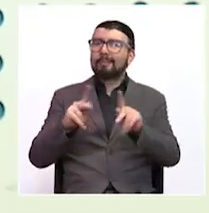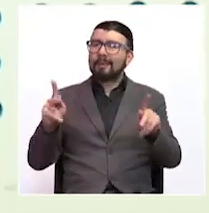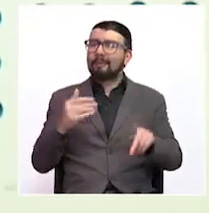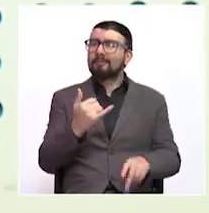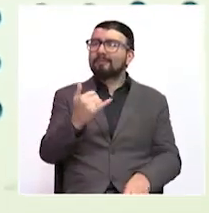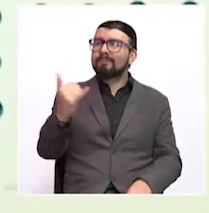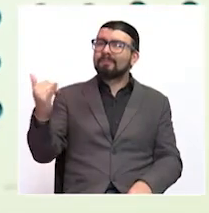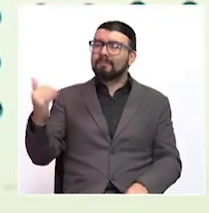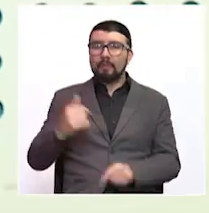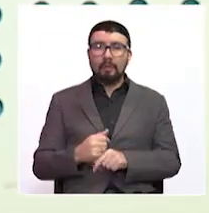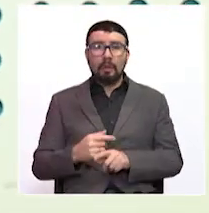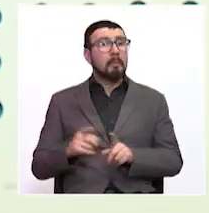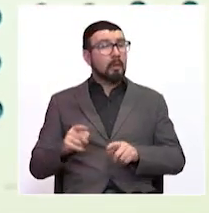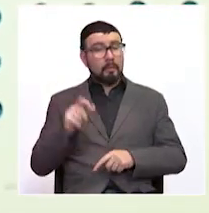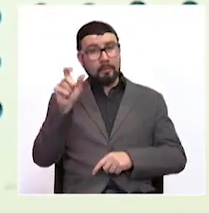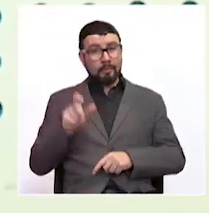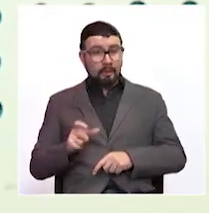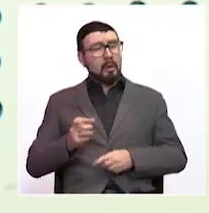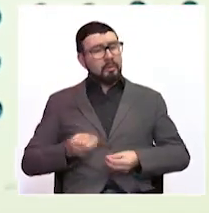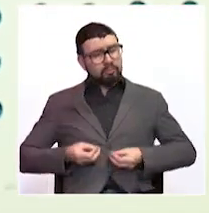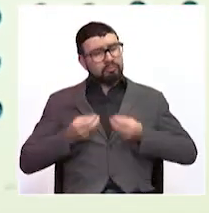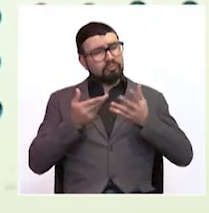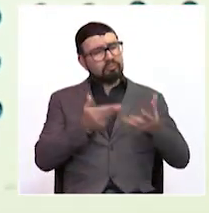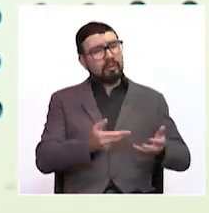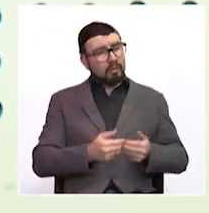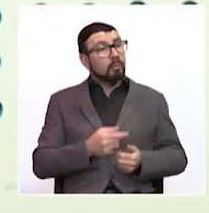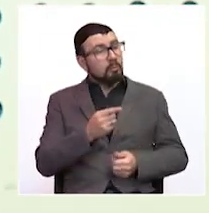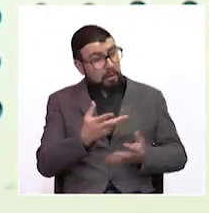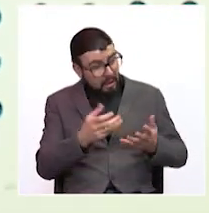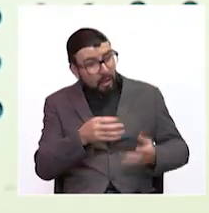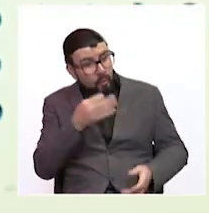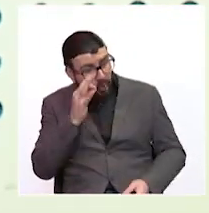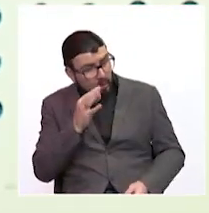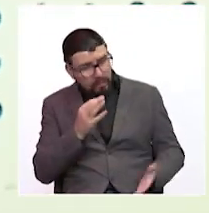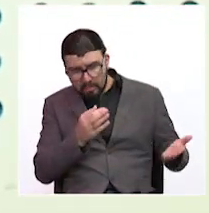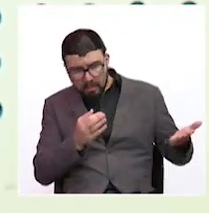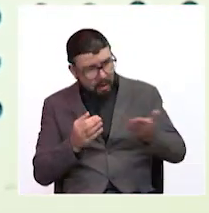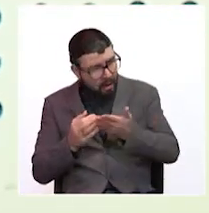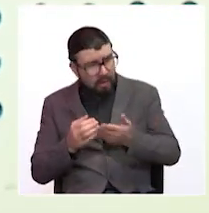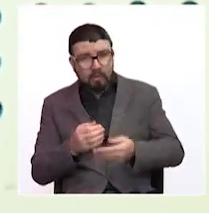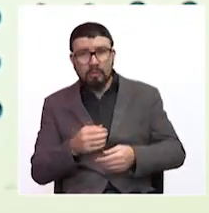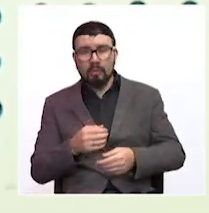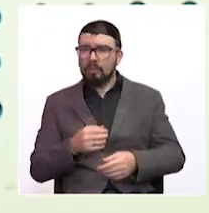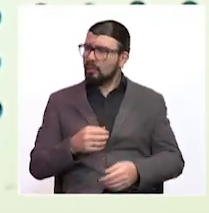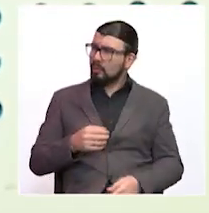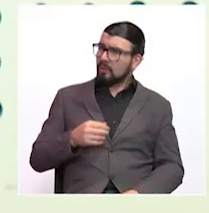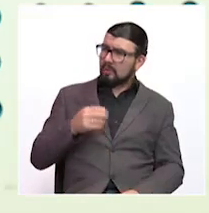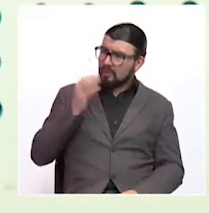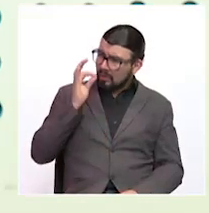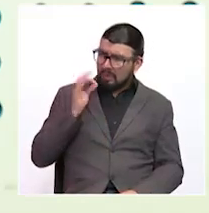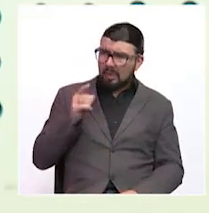el nutritivo también cuando la persona le invita quieres tomar algo un tinto como que un tinto es un alimento bueno me tomo una gaseosa